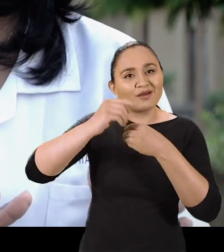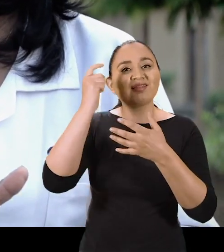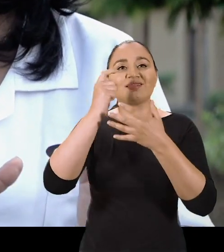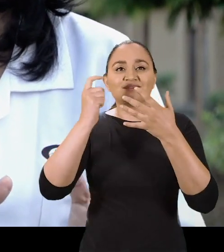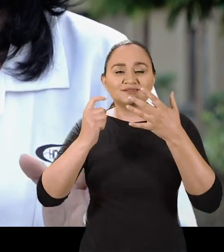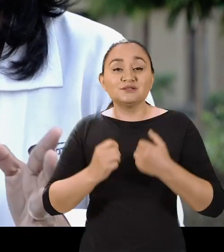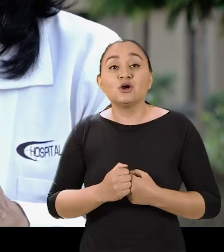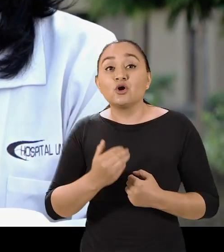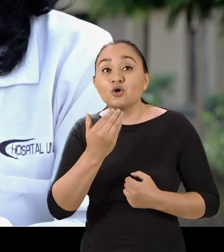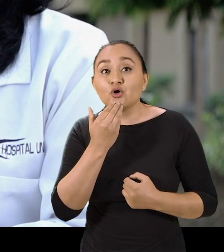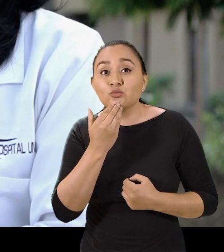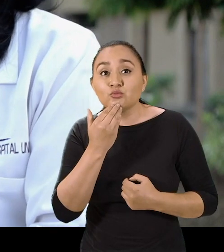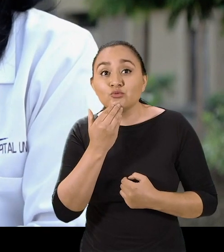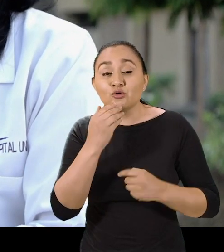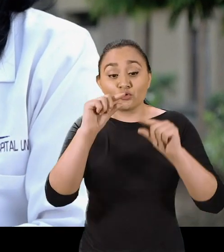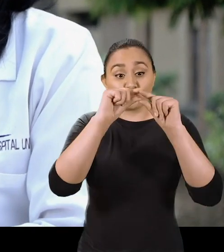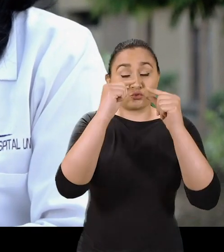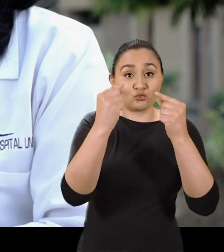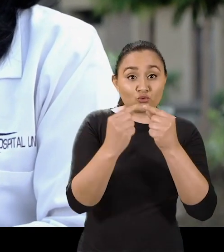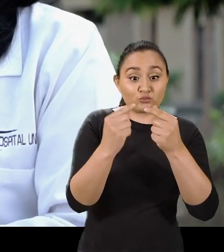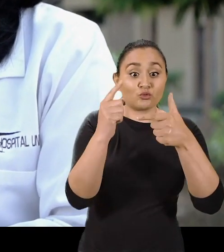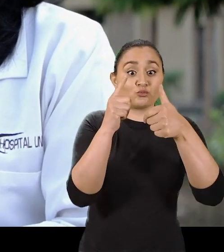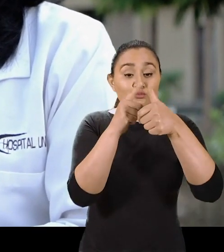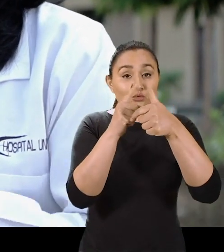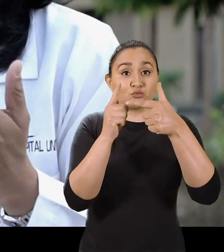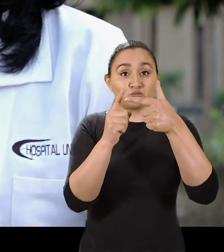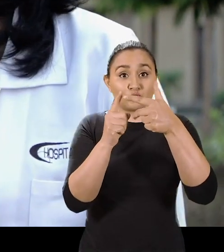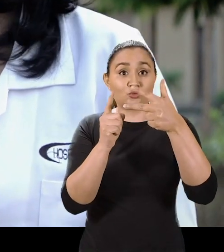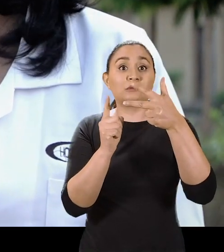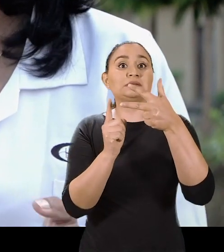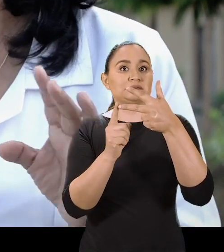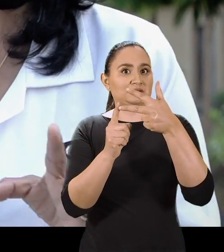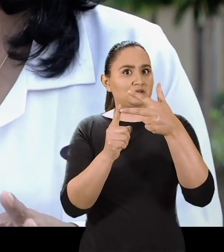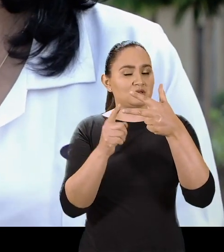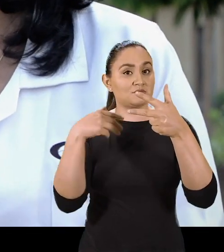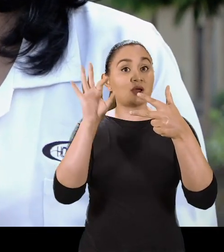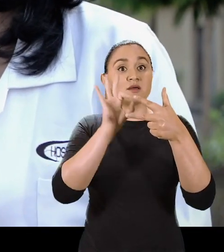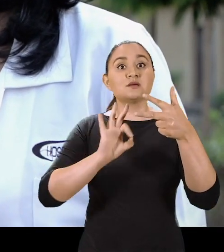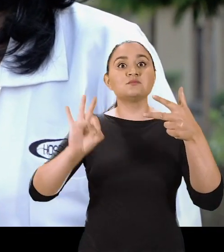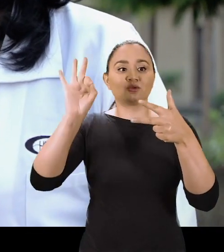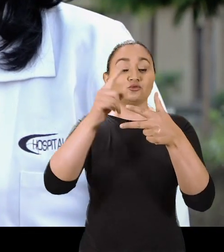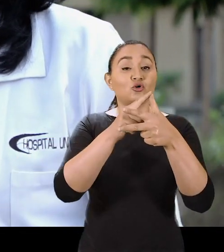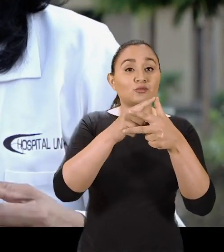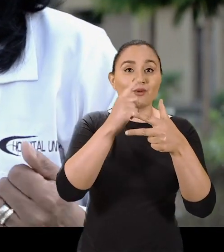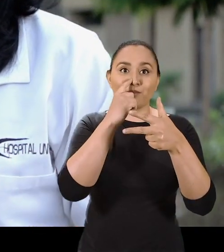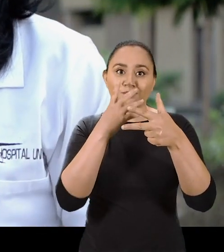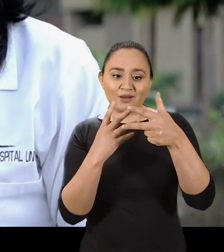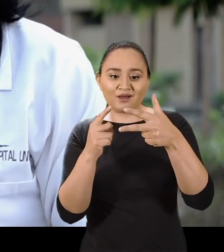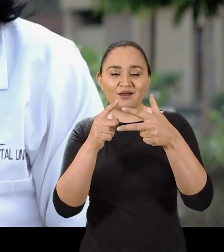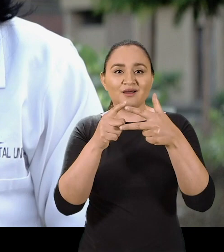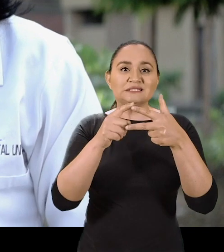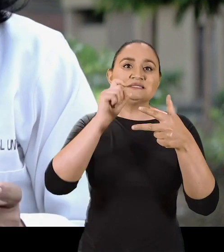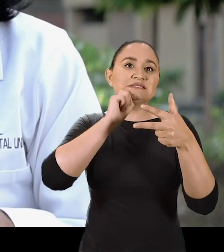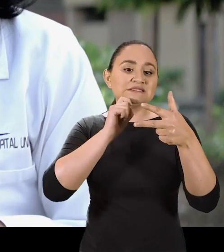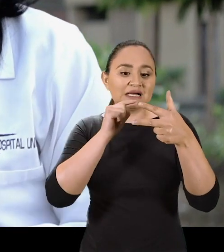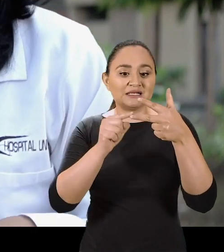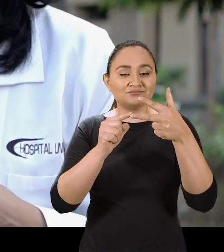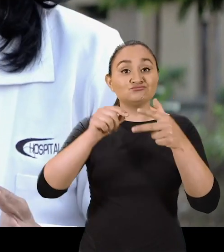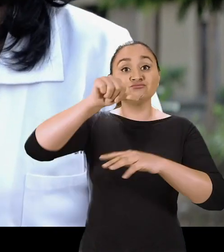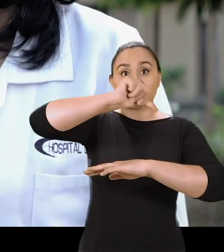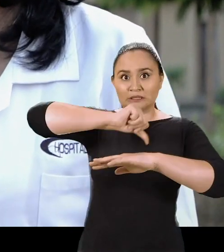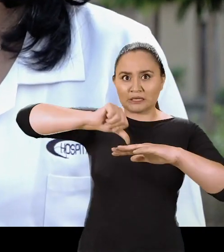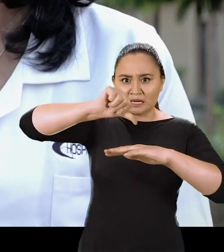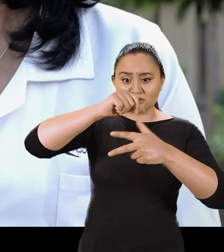tenemos que hacerla por las tres clases de los alimentos grandes que tenemos los tres grupos que son los carbohidratos las proteínas